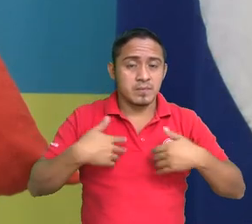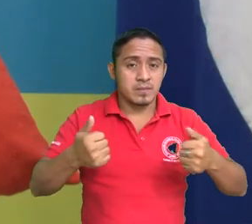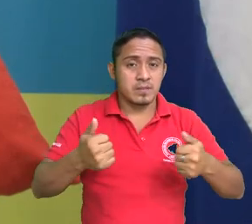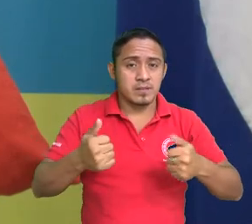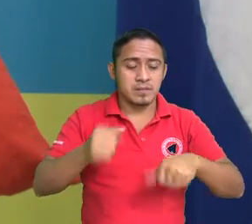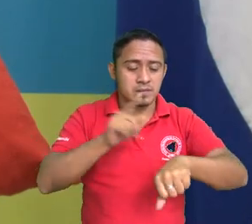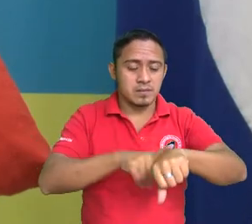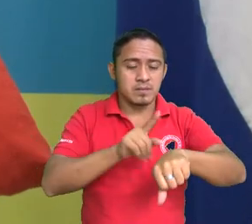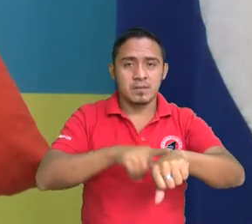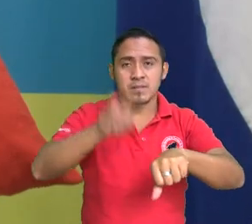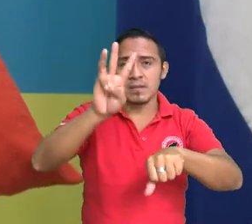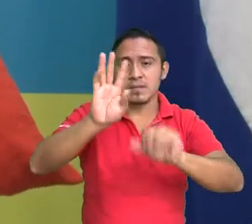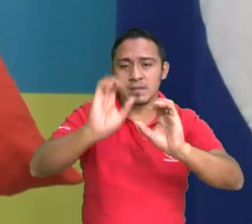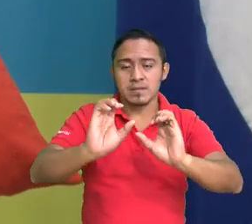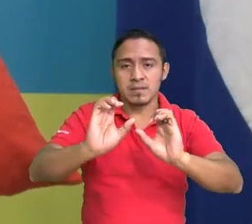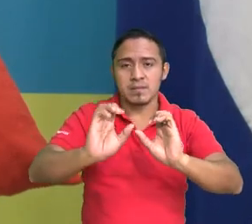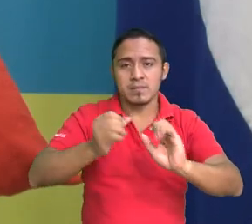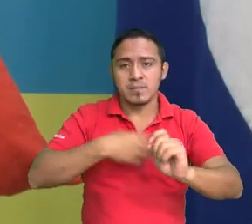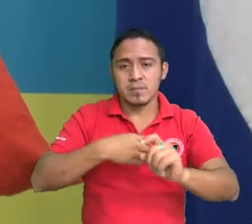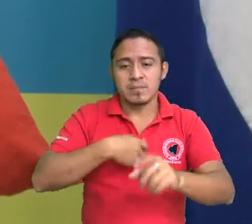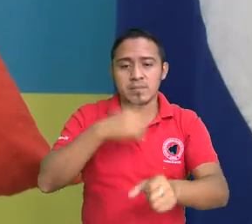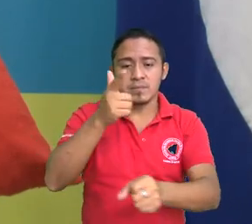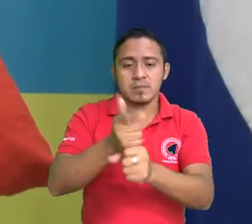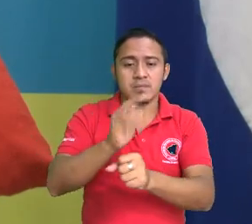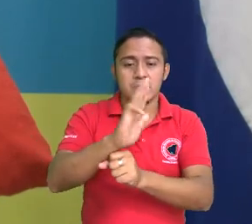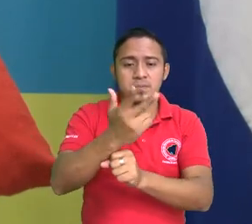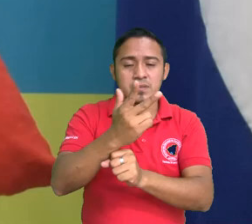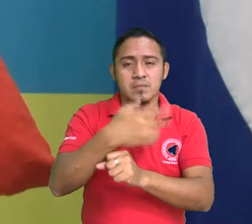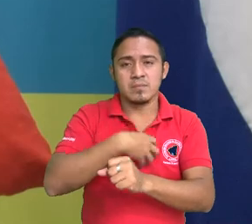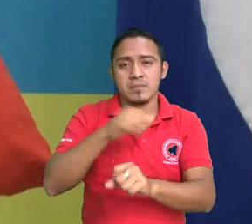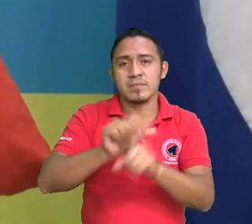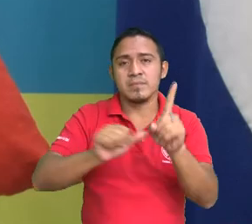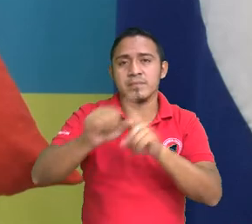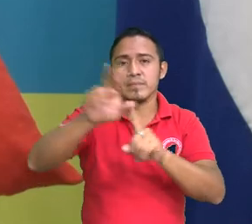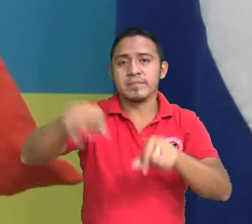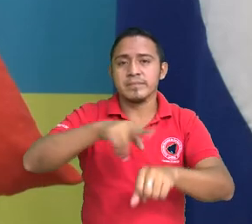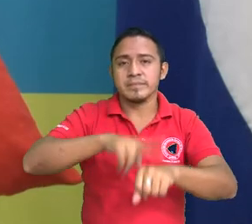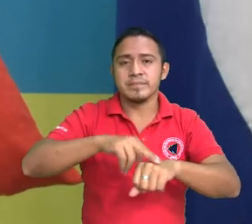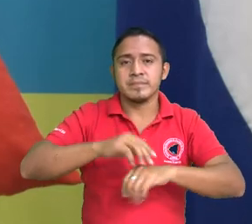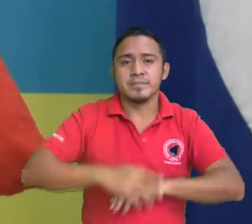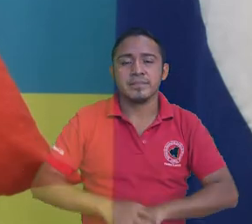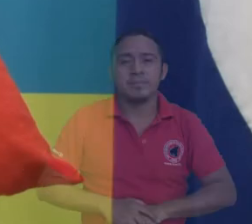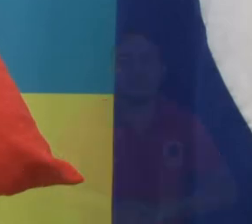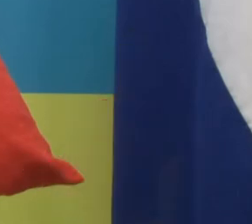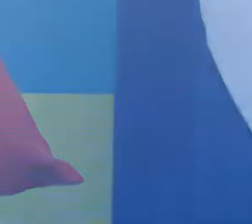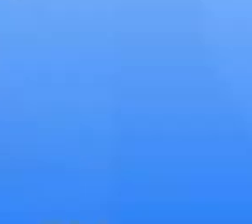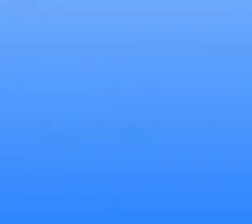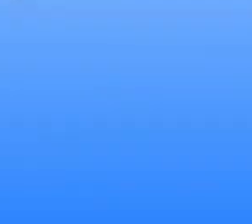a las 3 de la tarde en la señal del canal 98, el canal de la Asamblea Nacional.